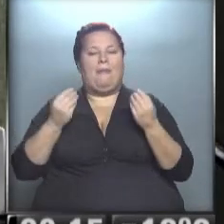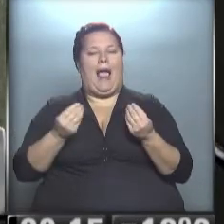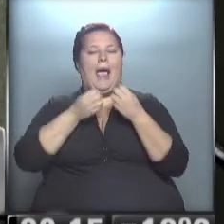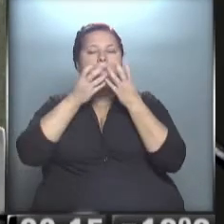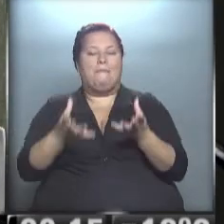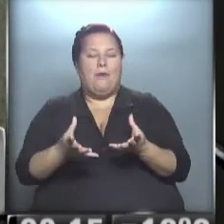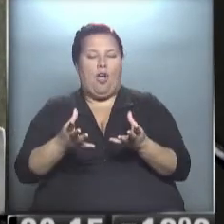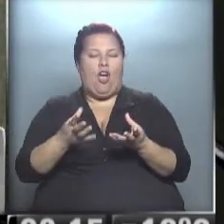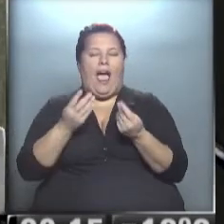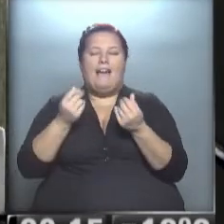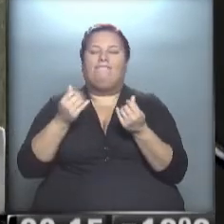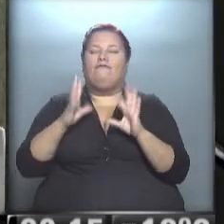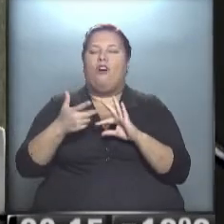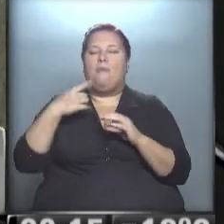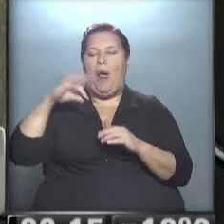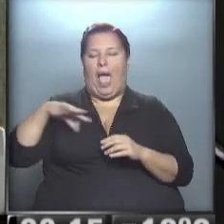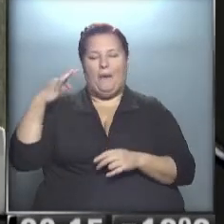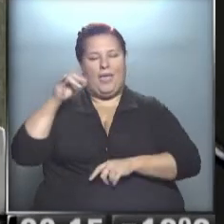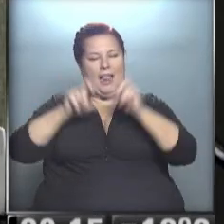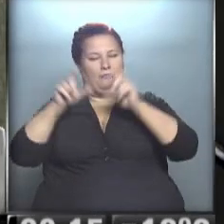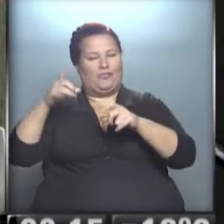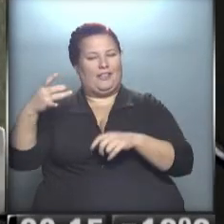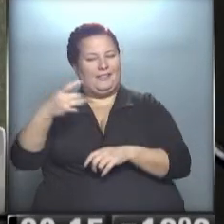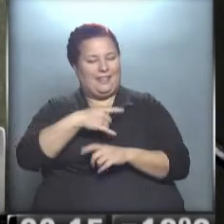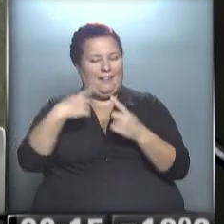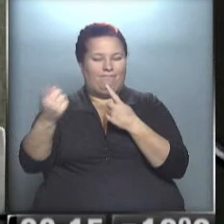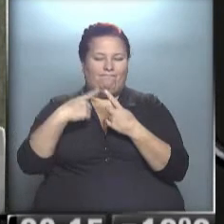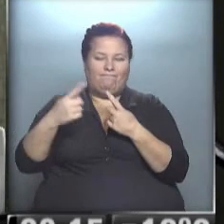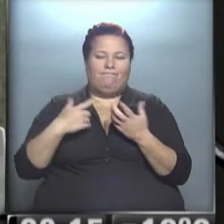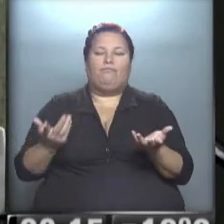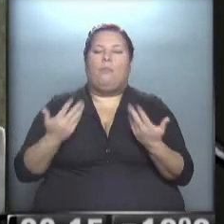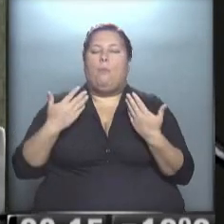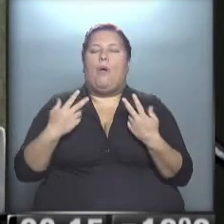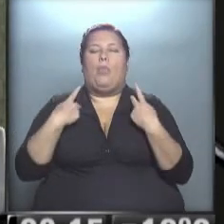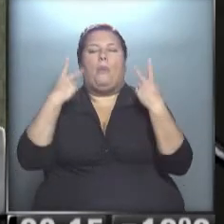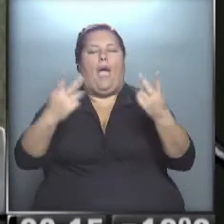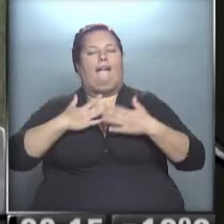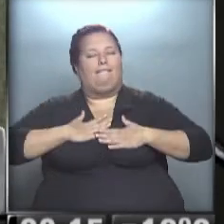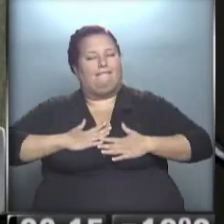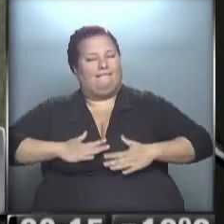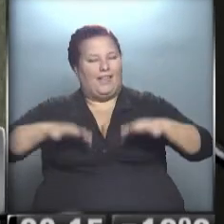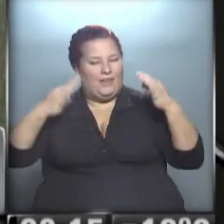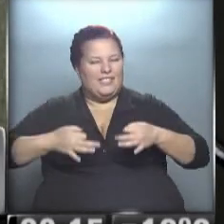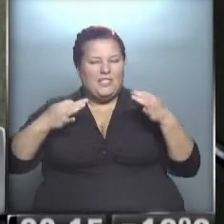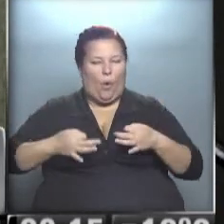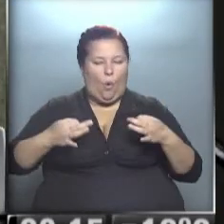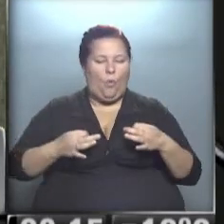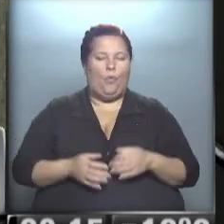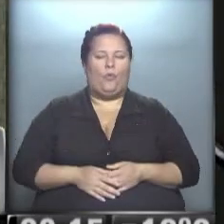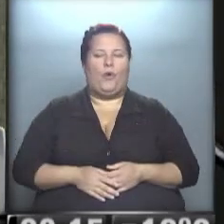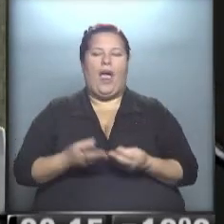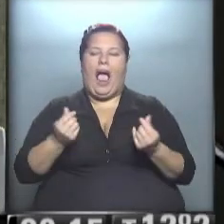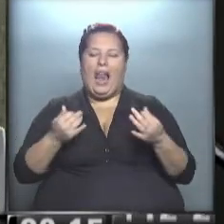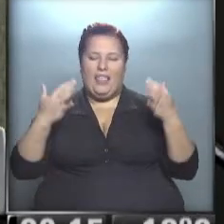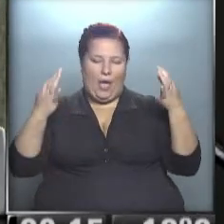sustancialmente la calidad de vida de los usuarios que permite un viaje más confortable más seguro de buena